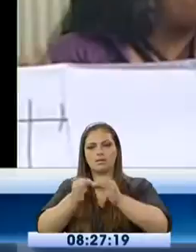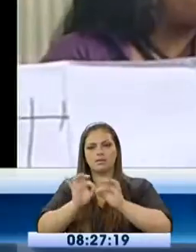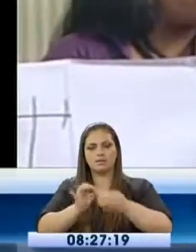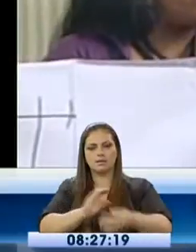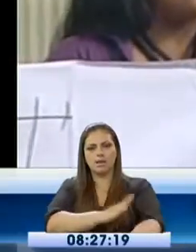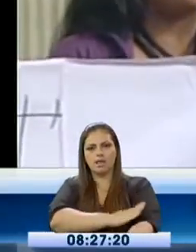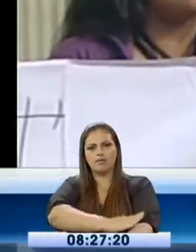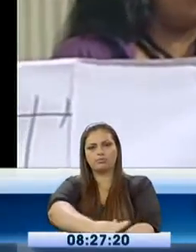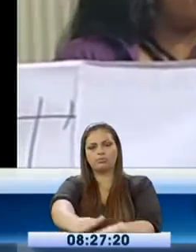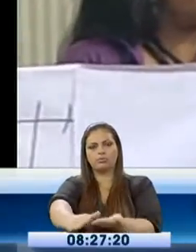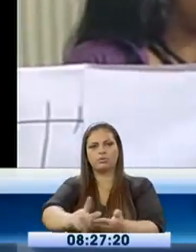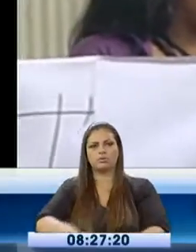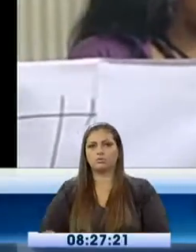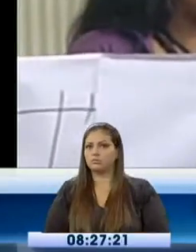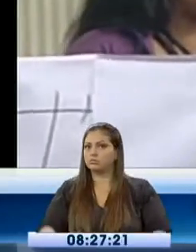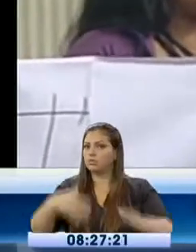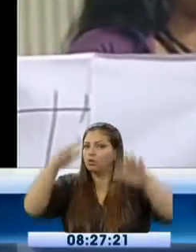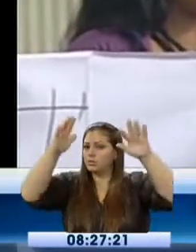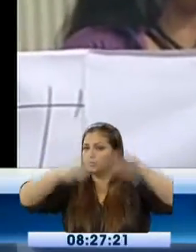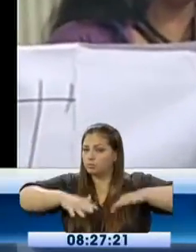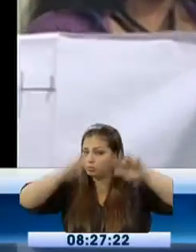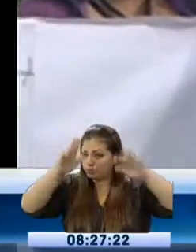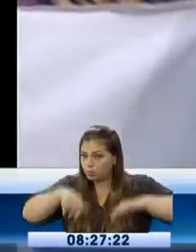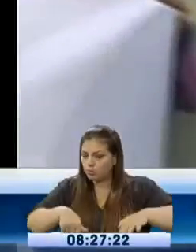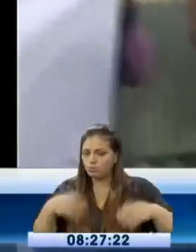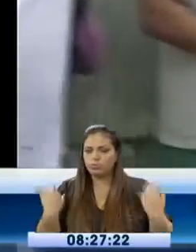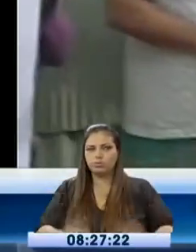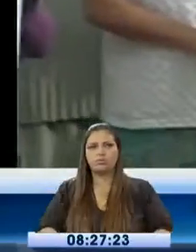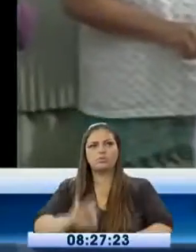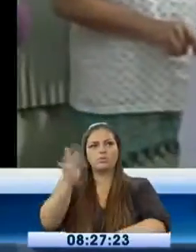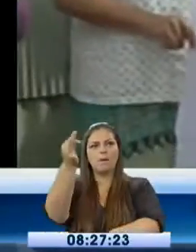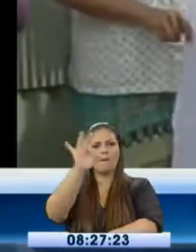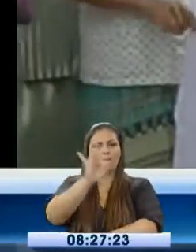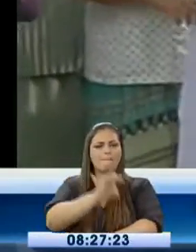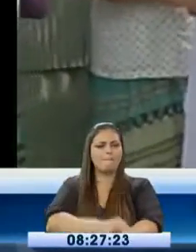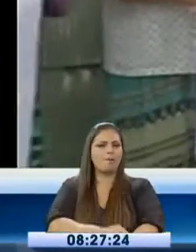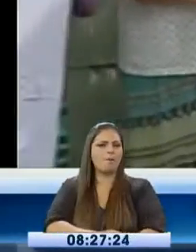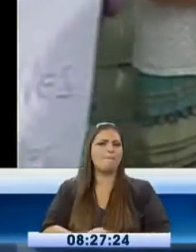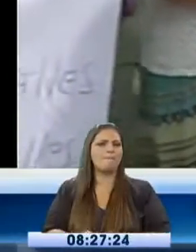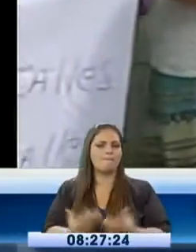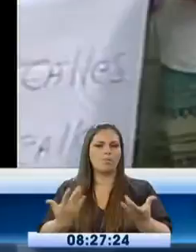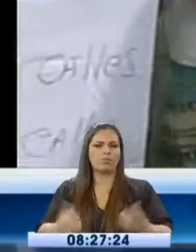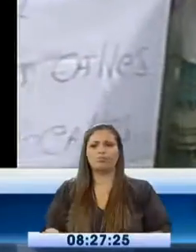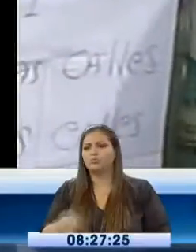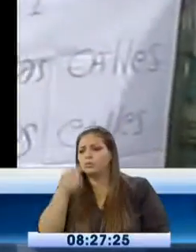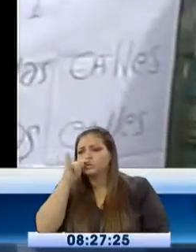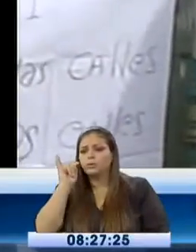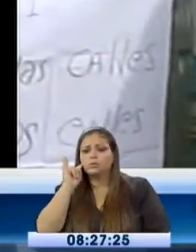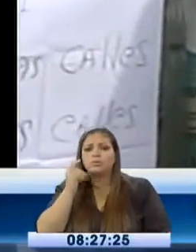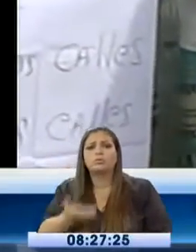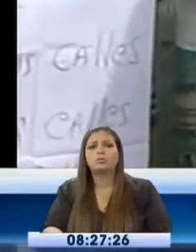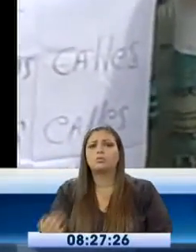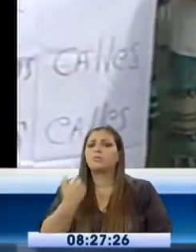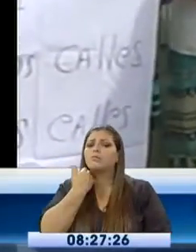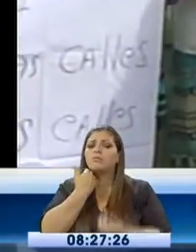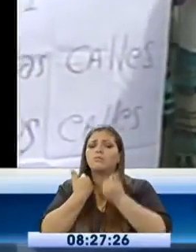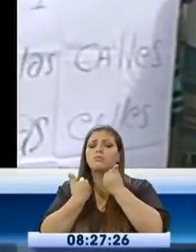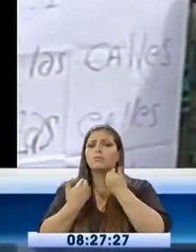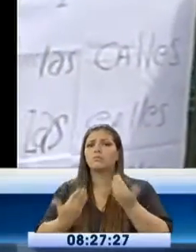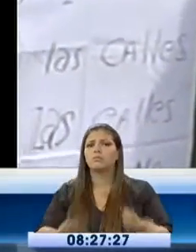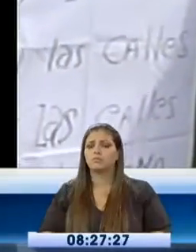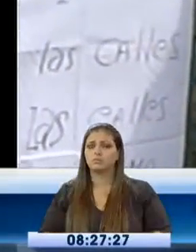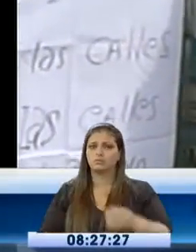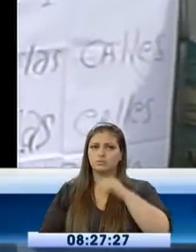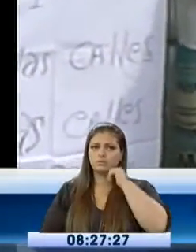harto mosco y hay niños pequeños aquí. Me imagino que las madres de familia se preocupan mucho, sobre todo por los pequeños del hogar, ¿no, verdad?